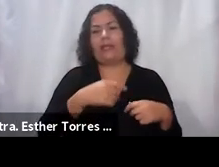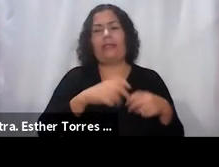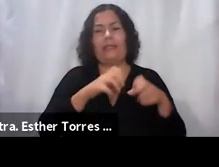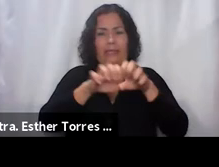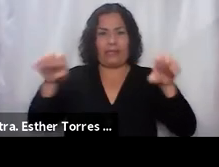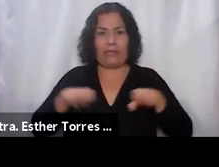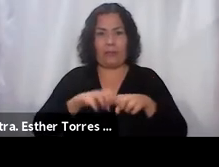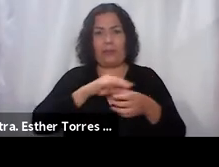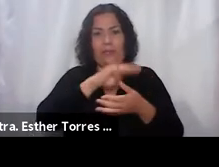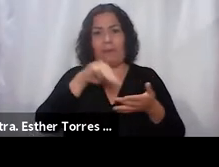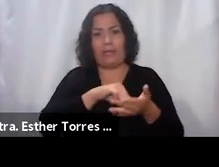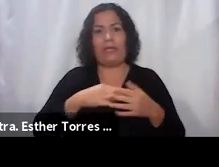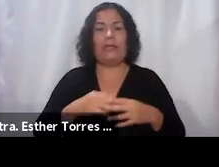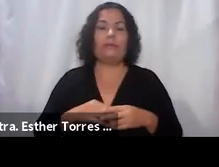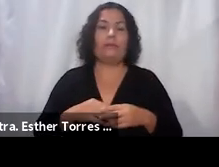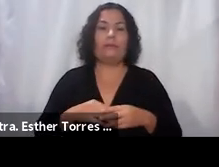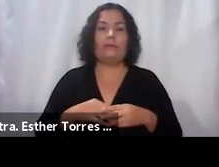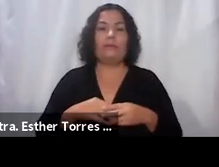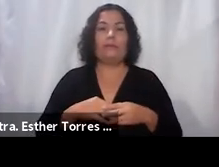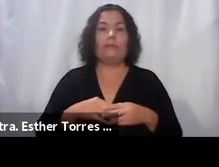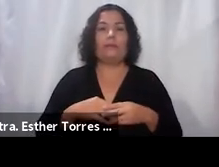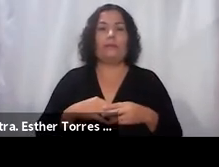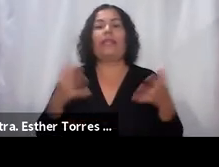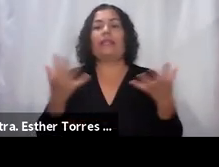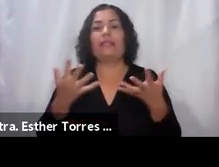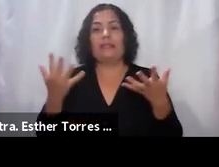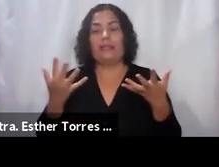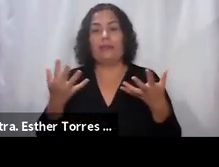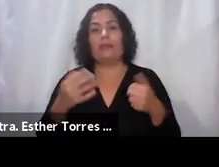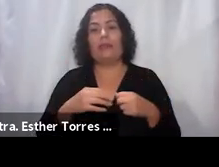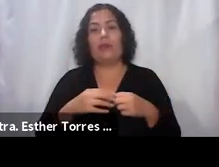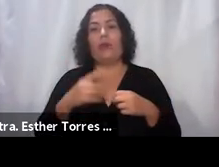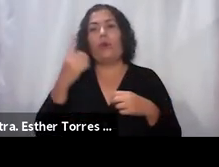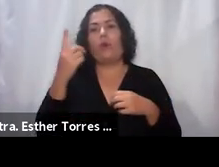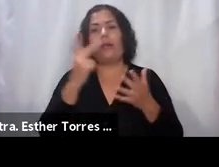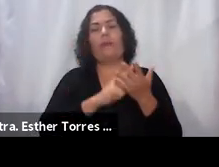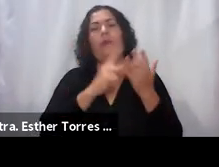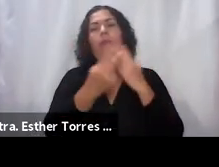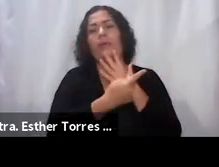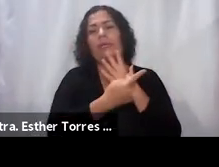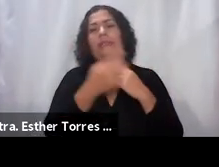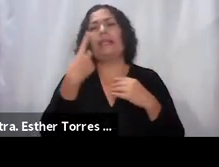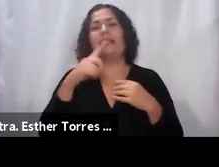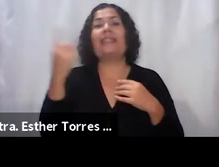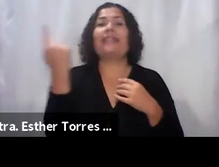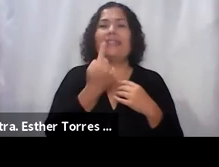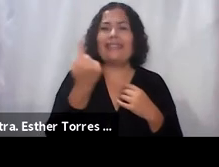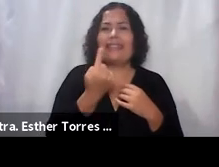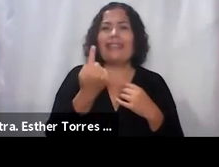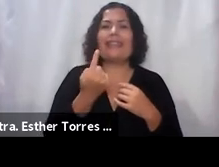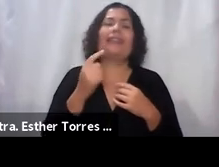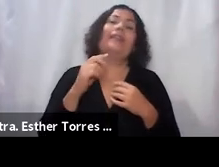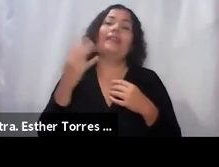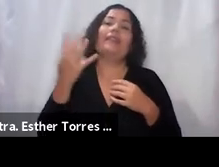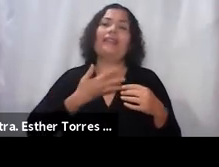la siguiente, por favor, gracias, hicieron una propuesta, ¿no? De qué es lo que se tenía